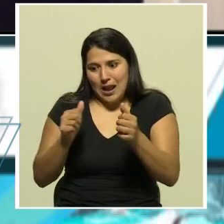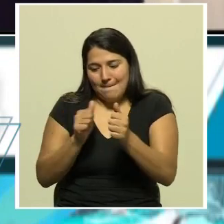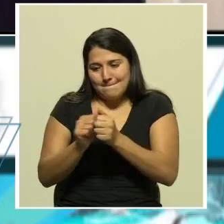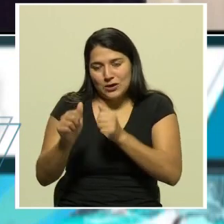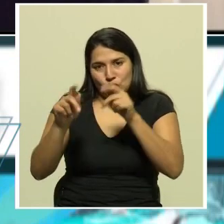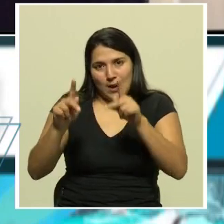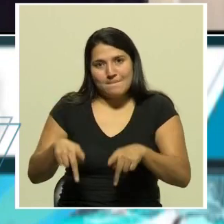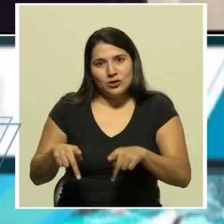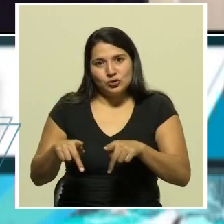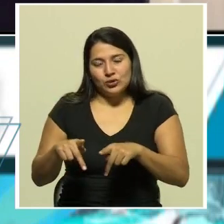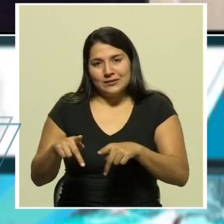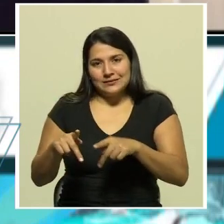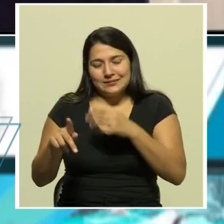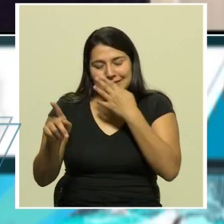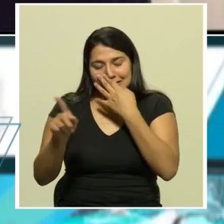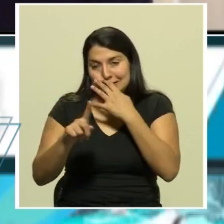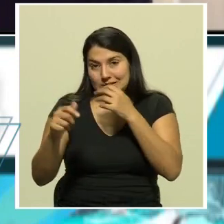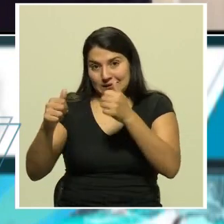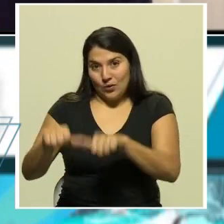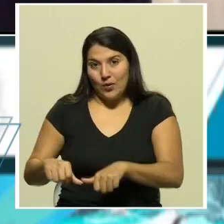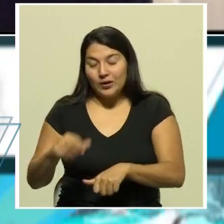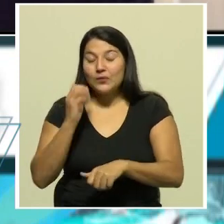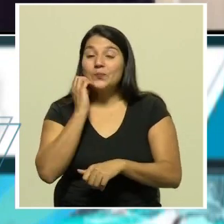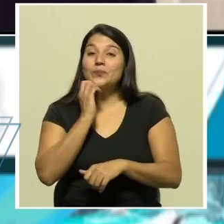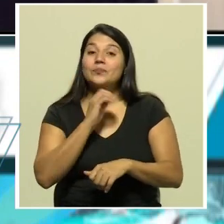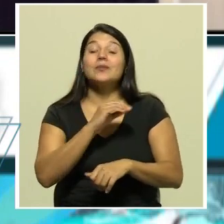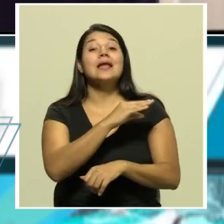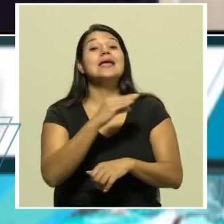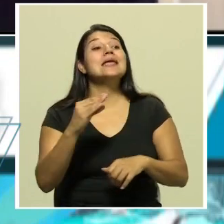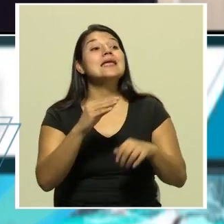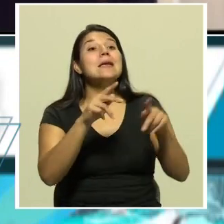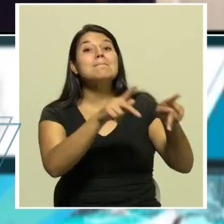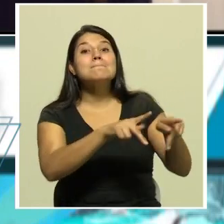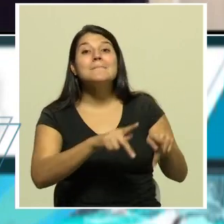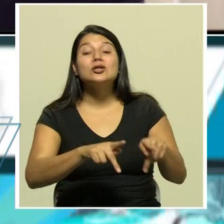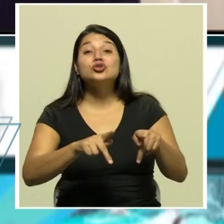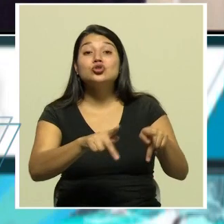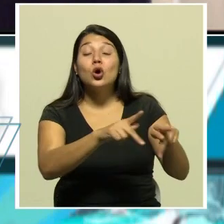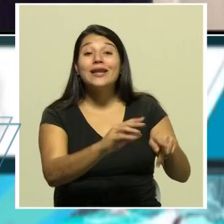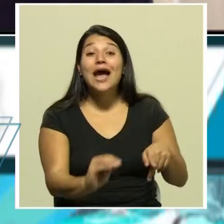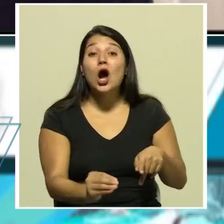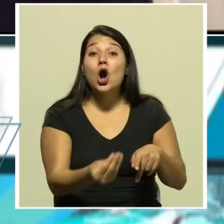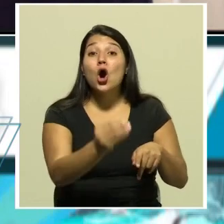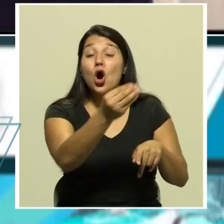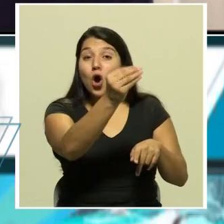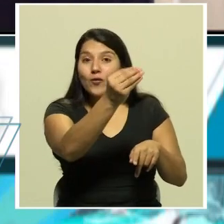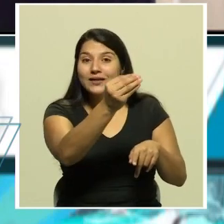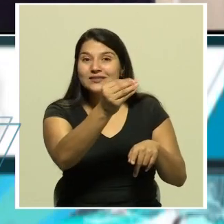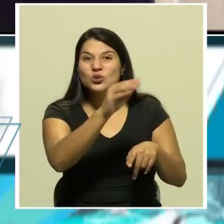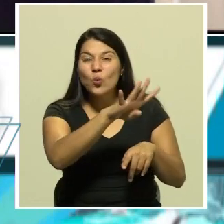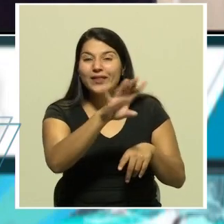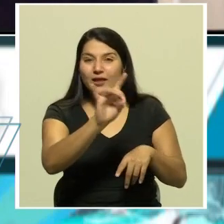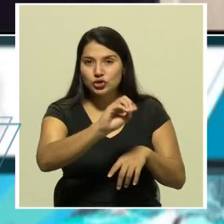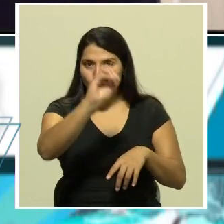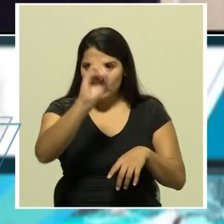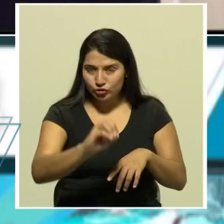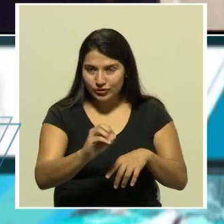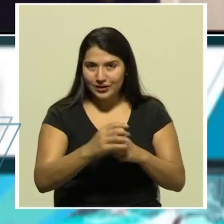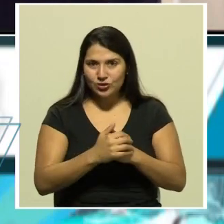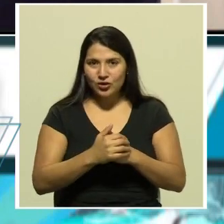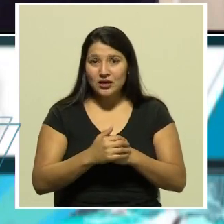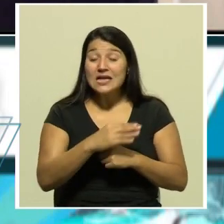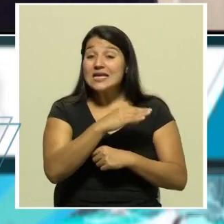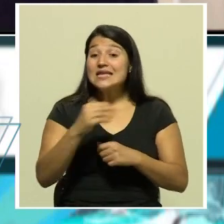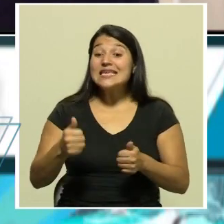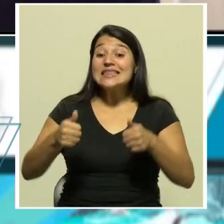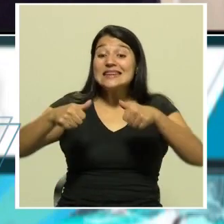que el 38%. Y las personas no jóvenes en un 48%. Y están de acuerdo con la